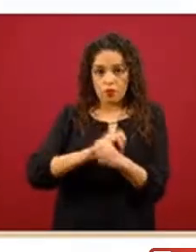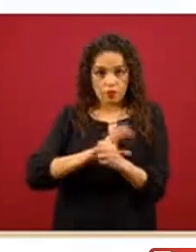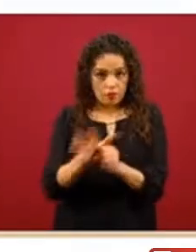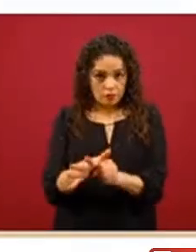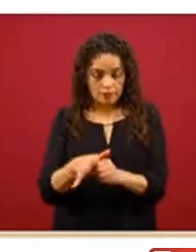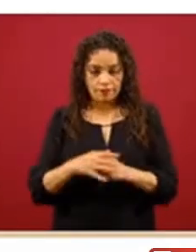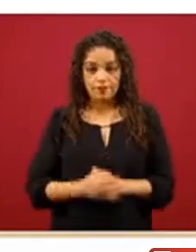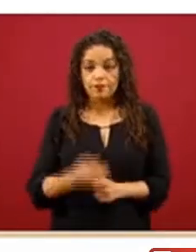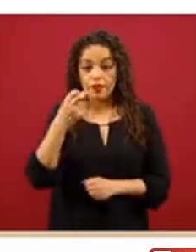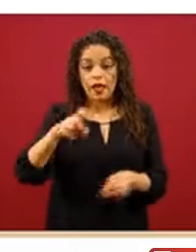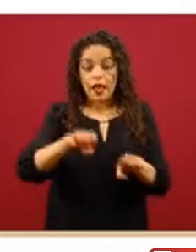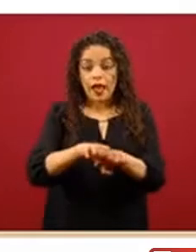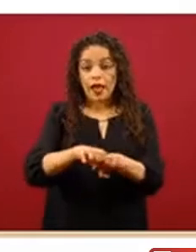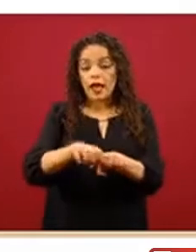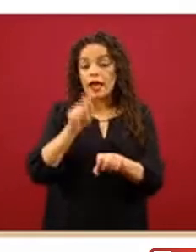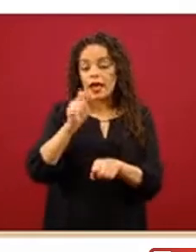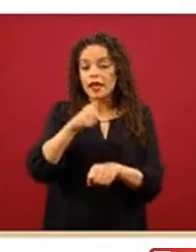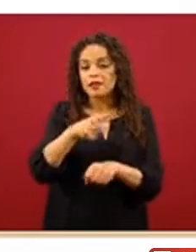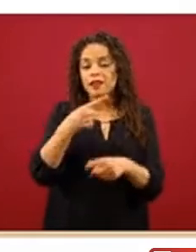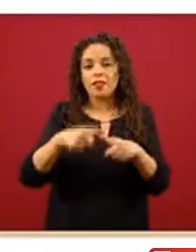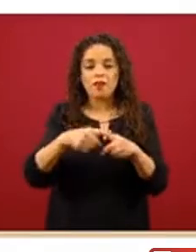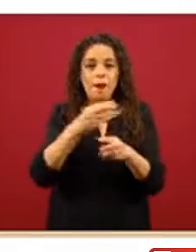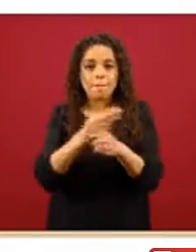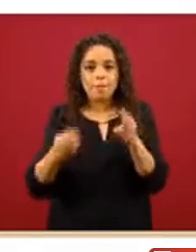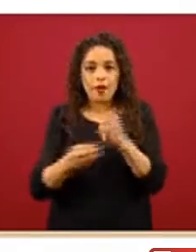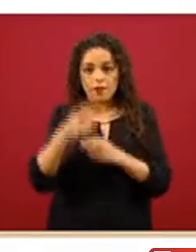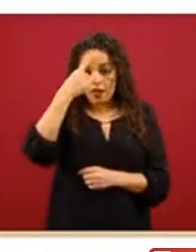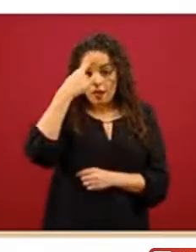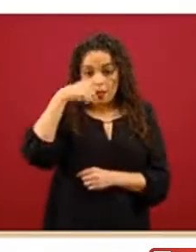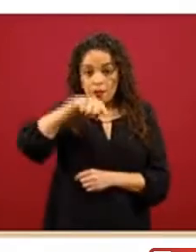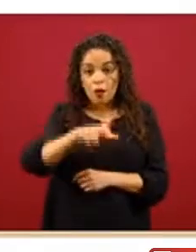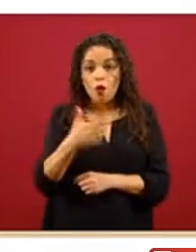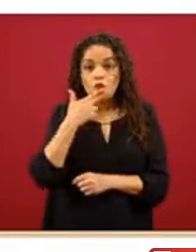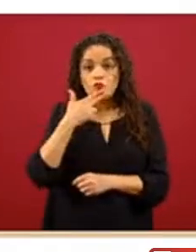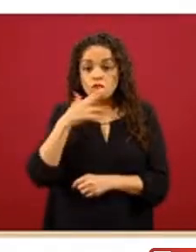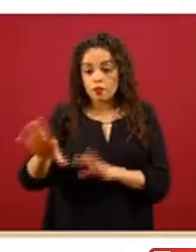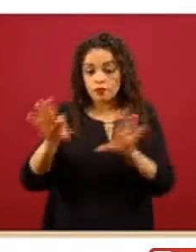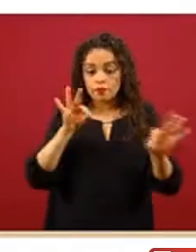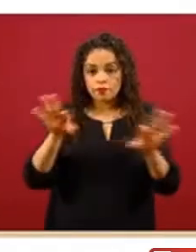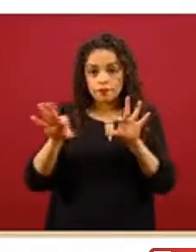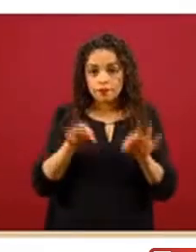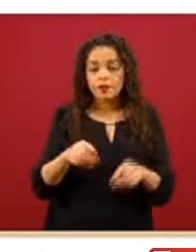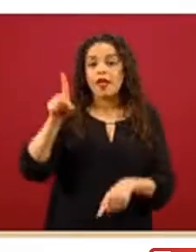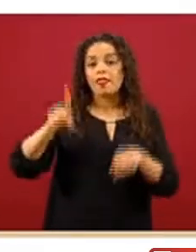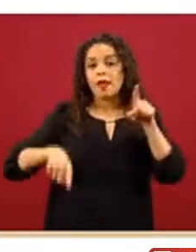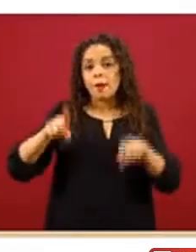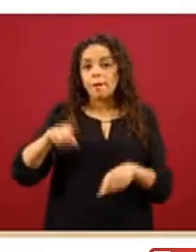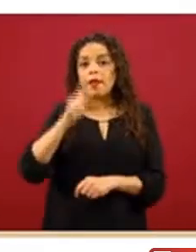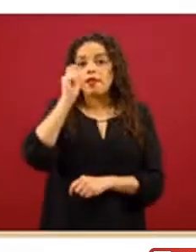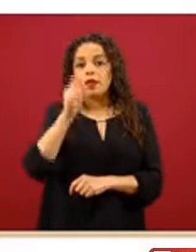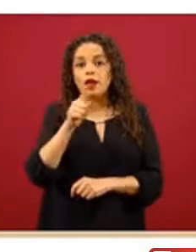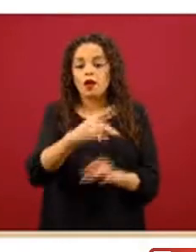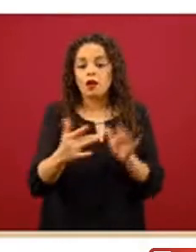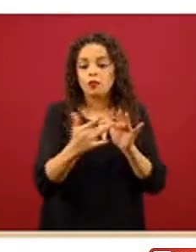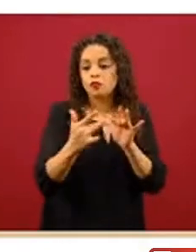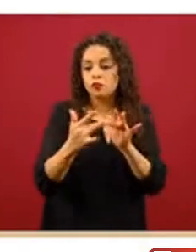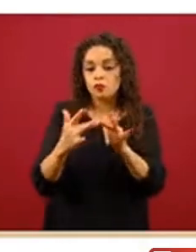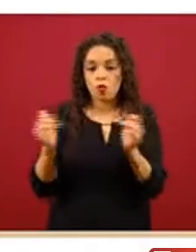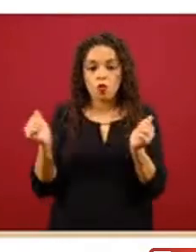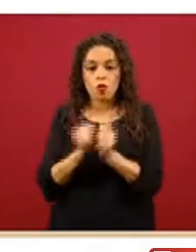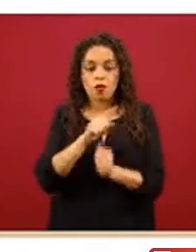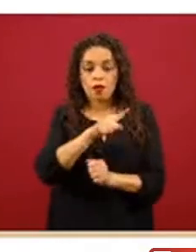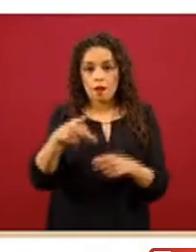del equipo de protección personal va a depender de la interacción con el ambiente o con el paciente, el tipo